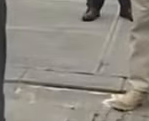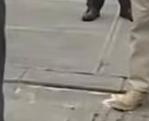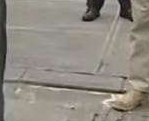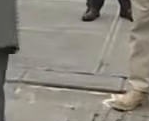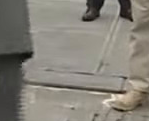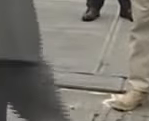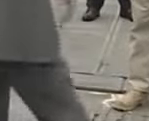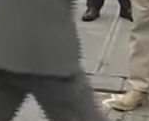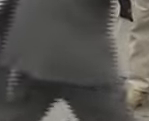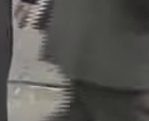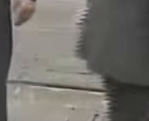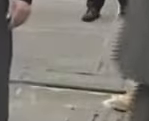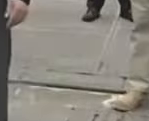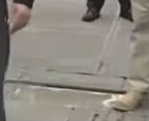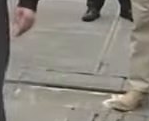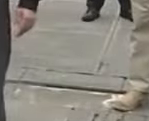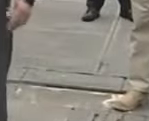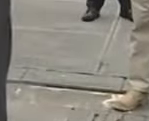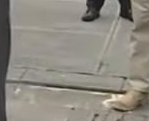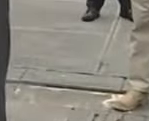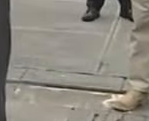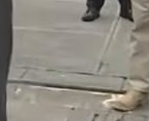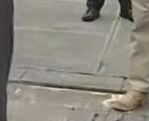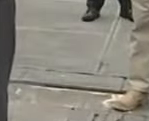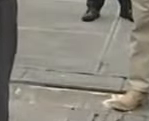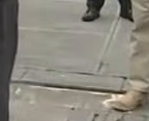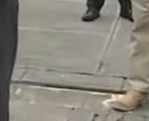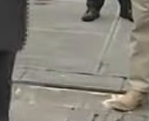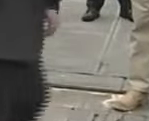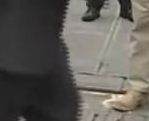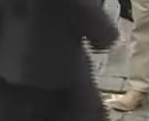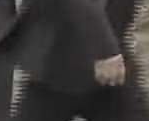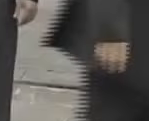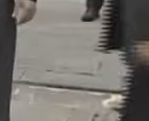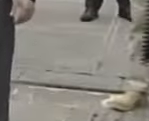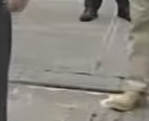Víctor Maita, el ministro de Economía, Pedro Franque,